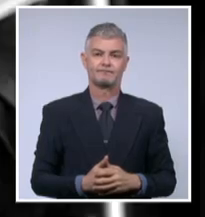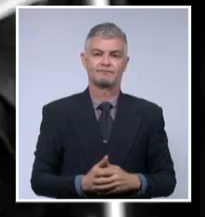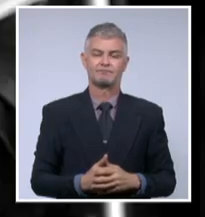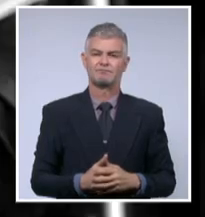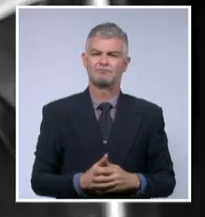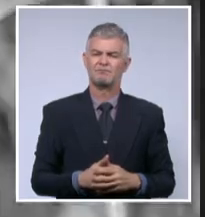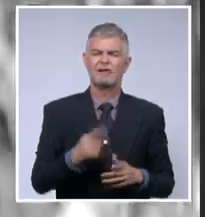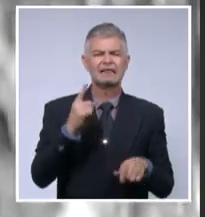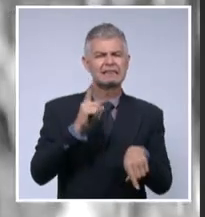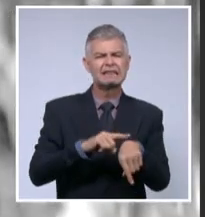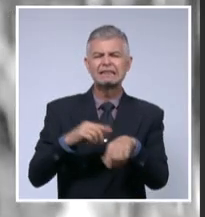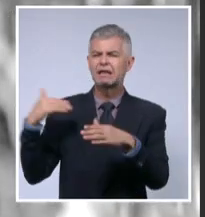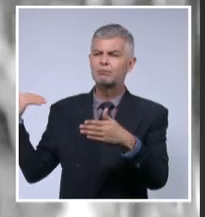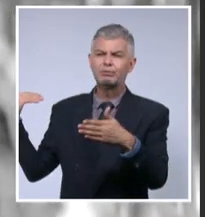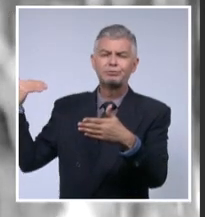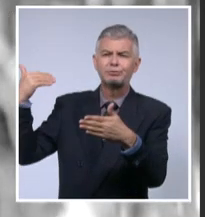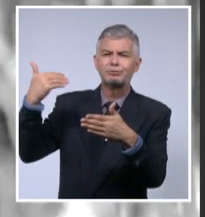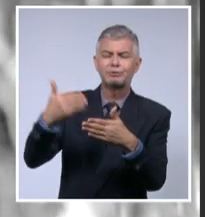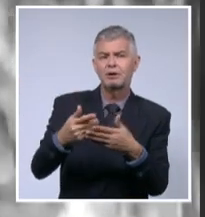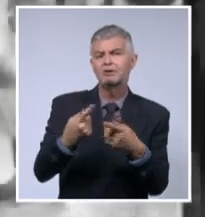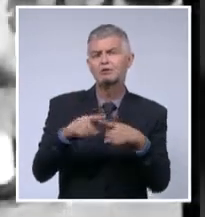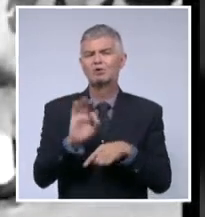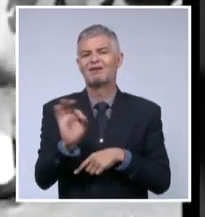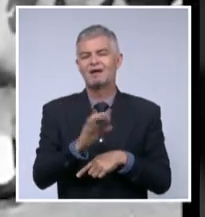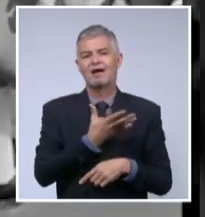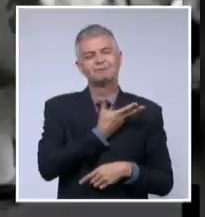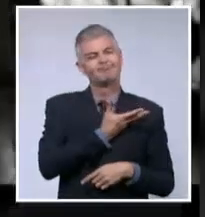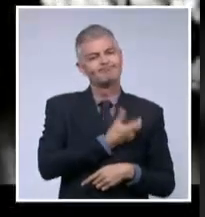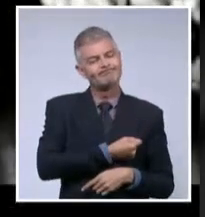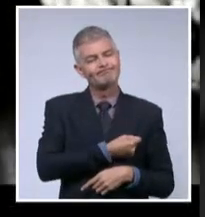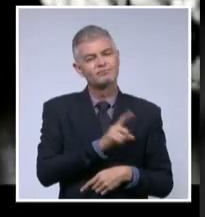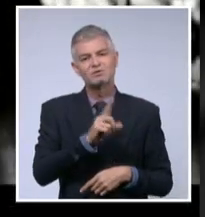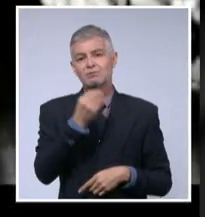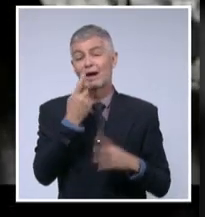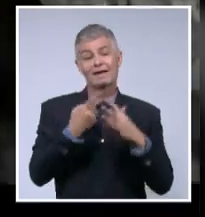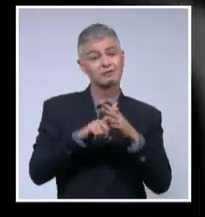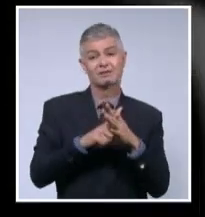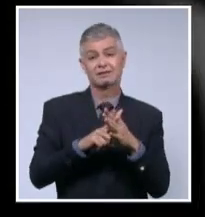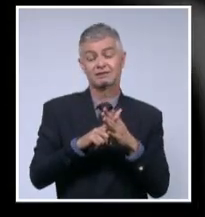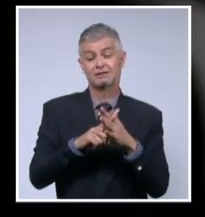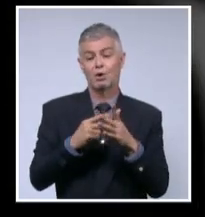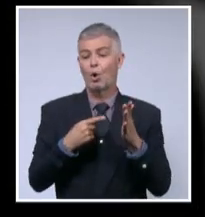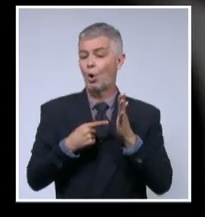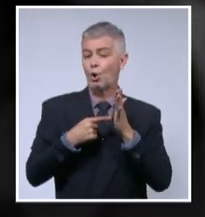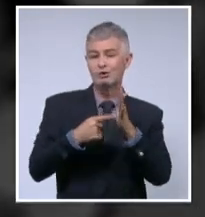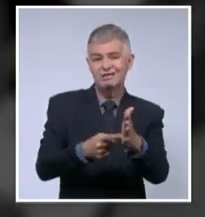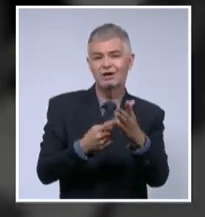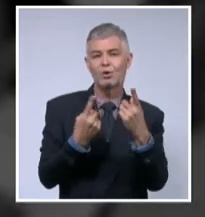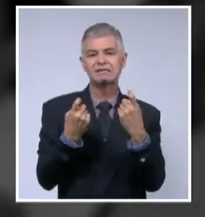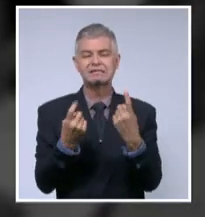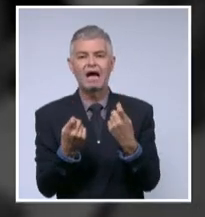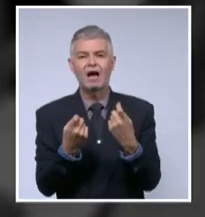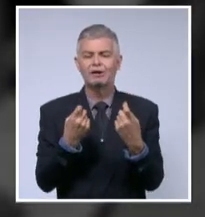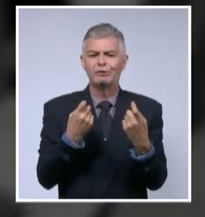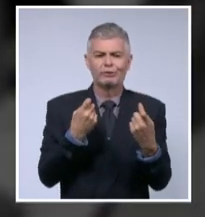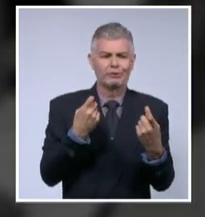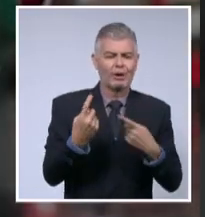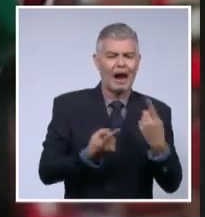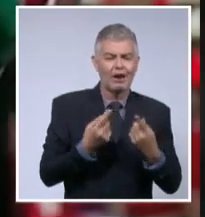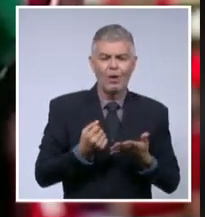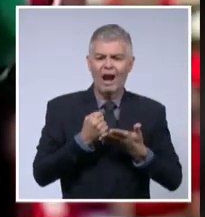pasar del tiempo una suerte de nostalgia irreparable. Un consejo necesario ante las más importantes decisiones, un